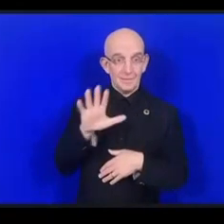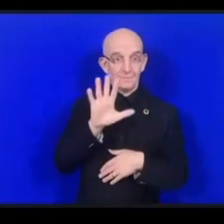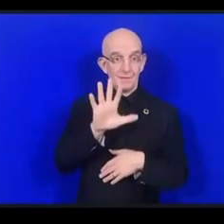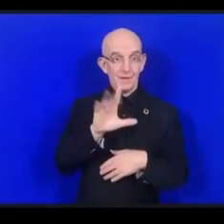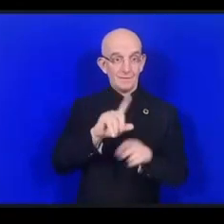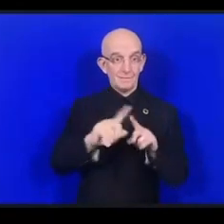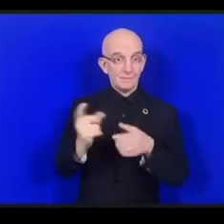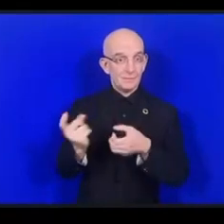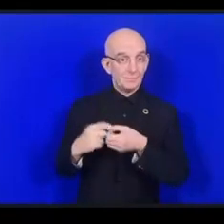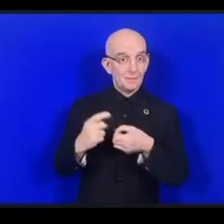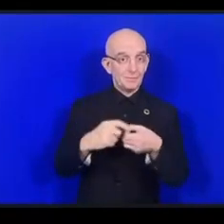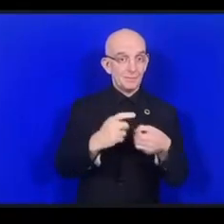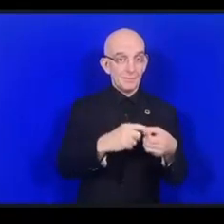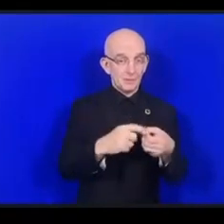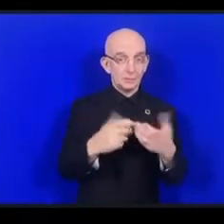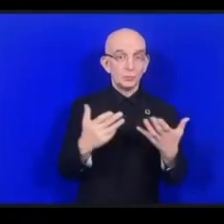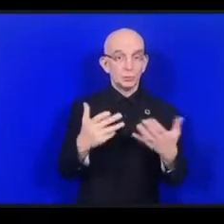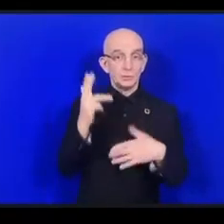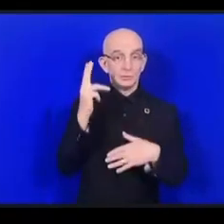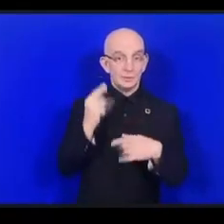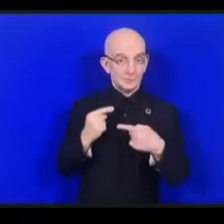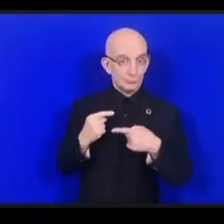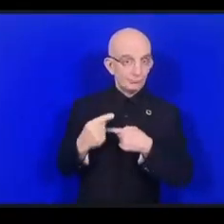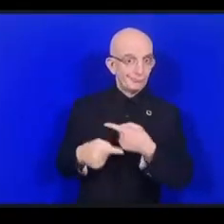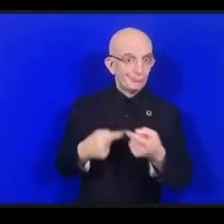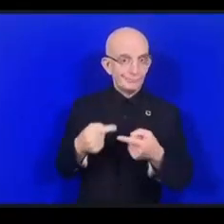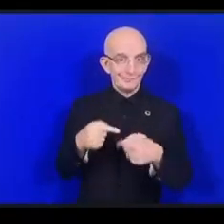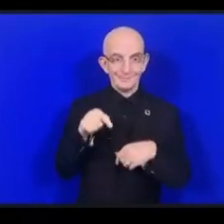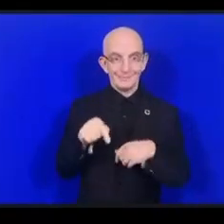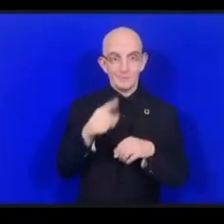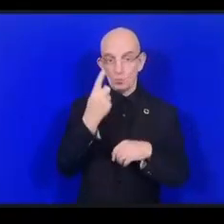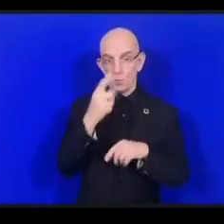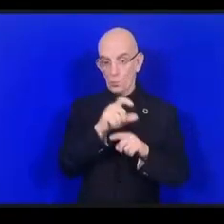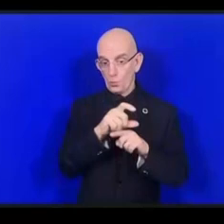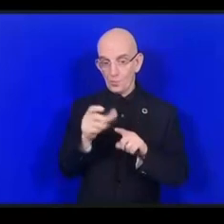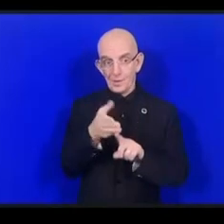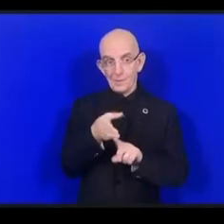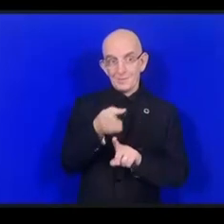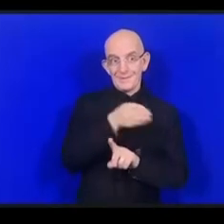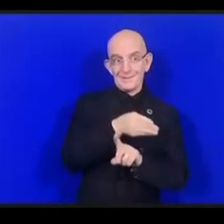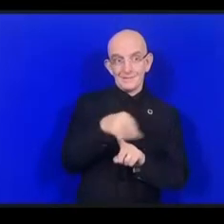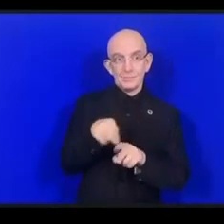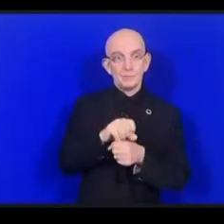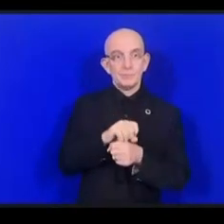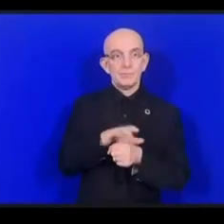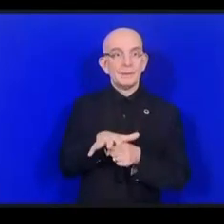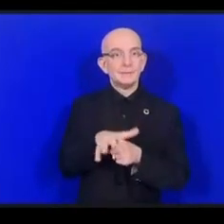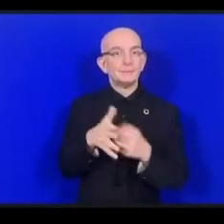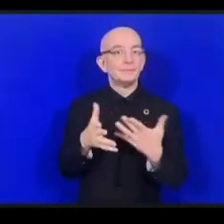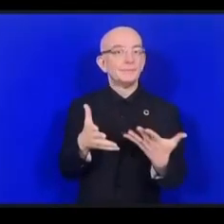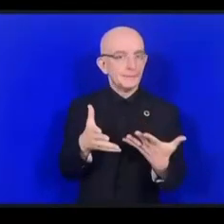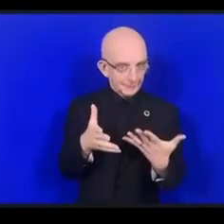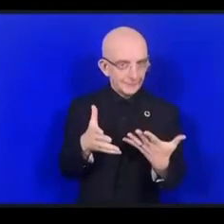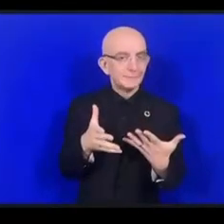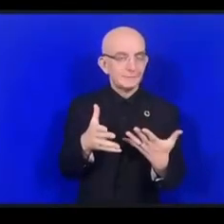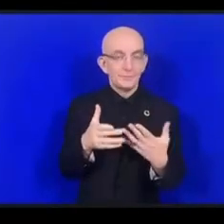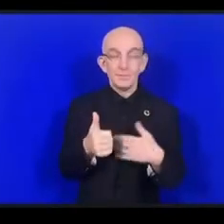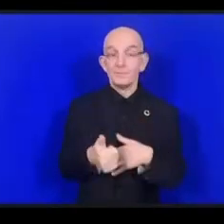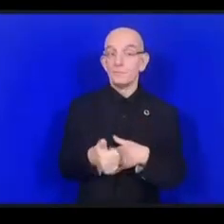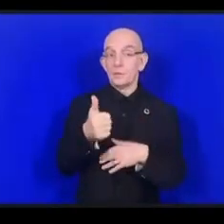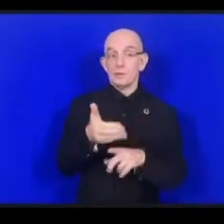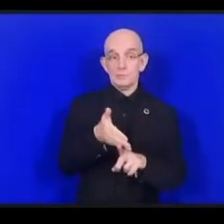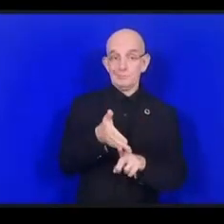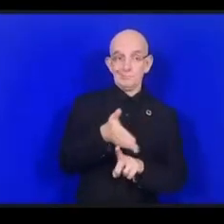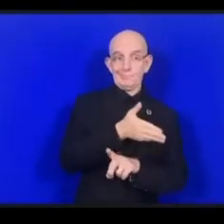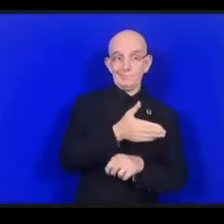fundacional Se ha producido a través de la plataforma zoom y solo este en este último año hemos empezado a